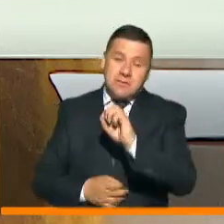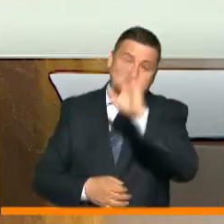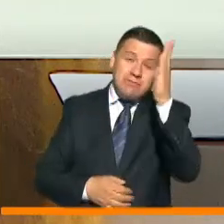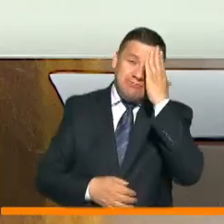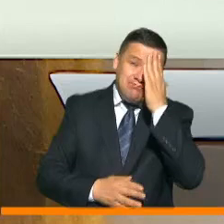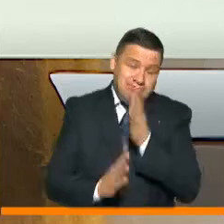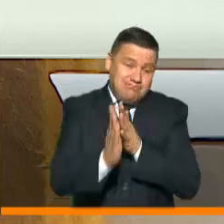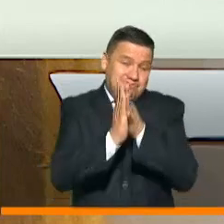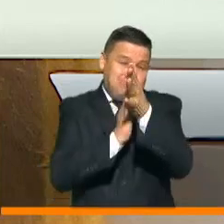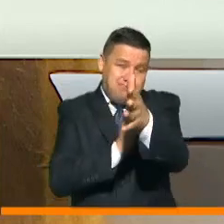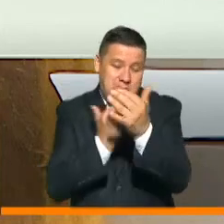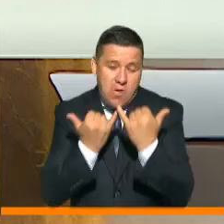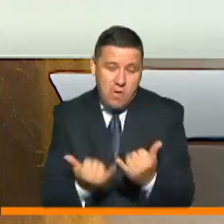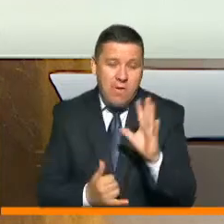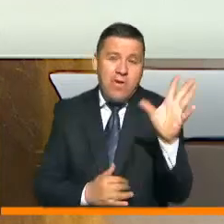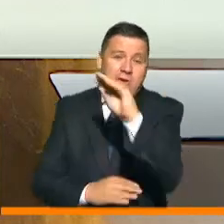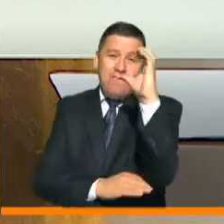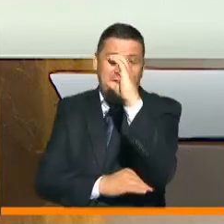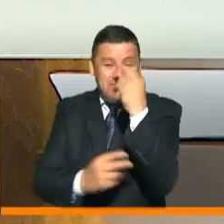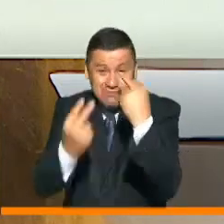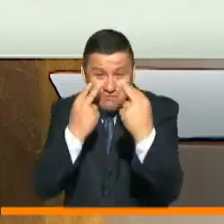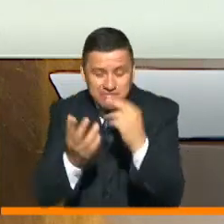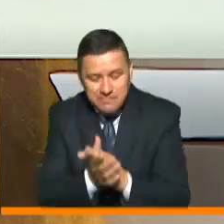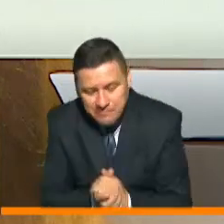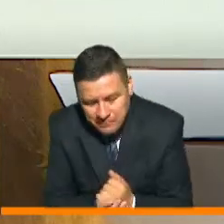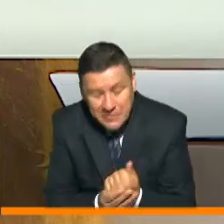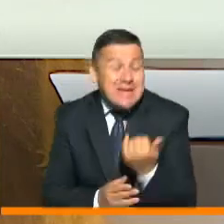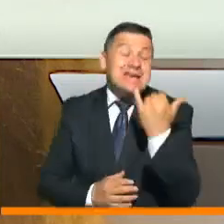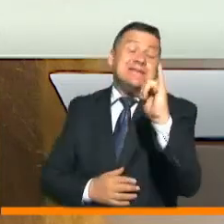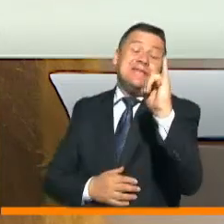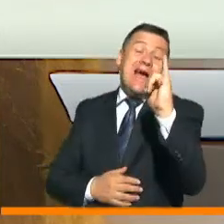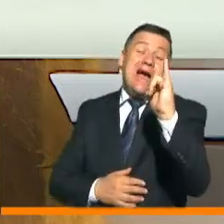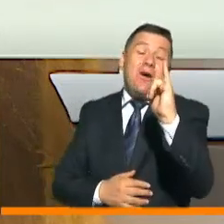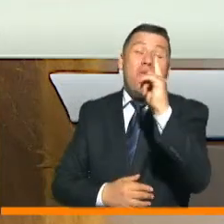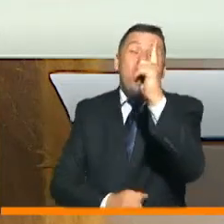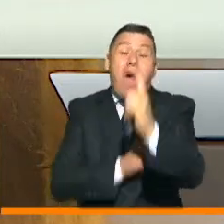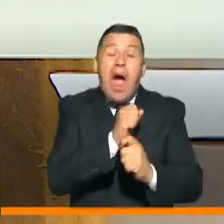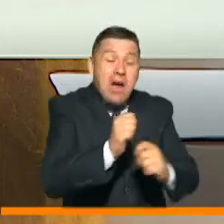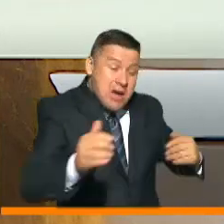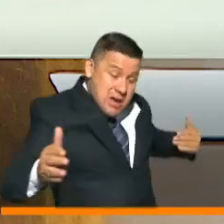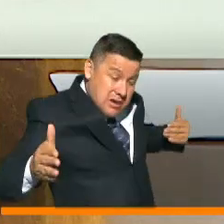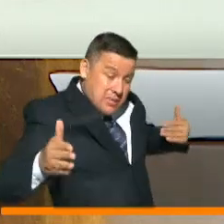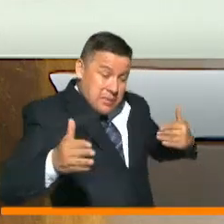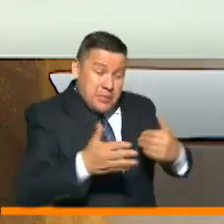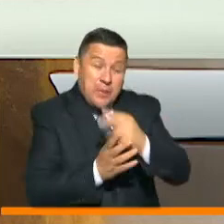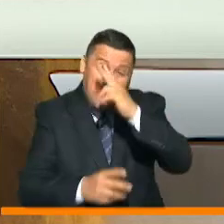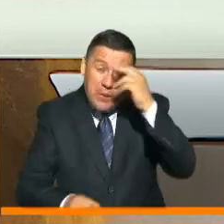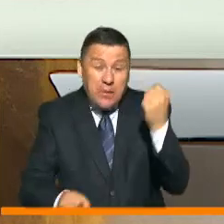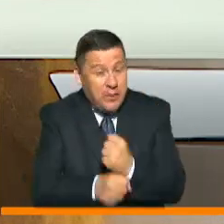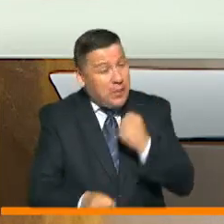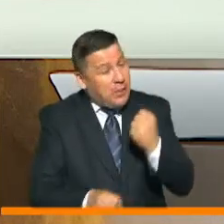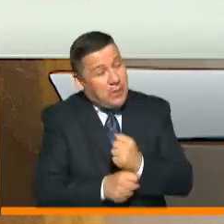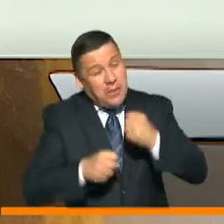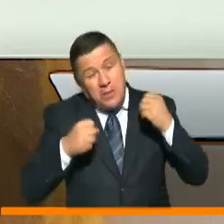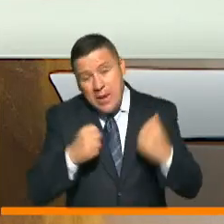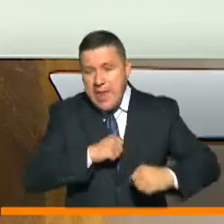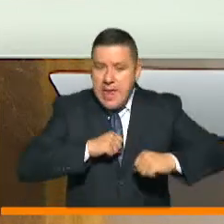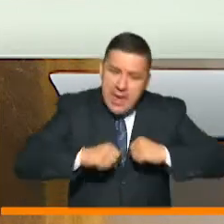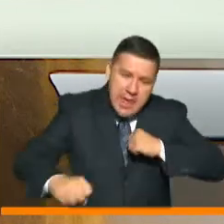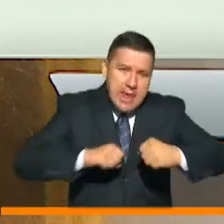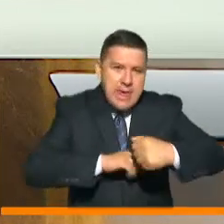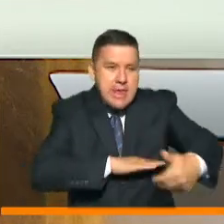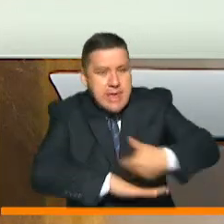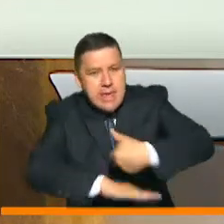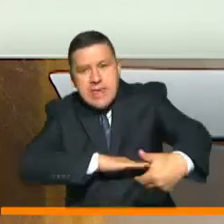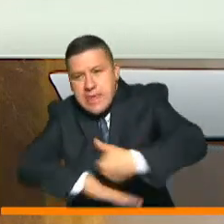Claramente el mensaje que yo quiero transmitirle a toda la familia colombiana es que llevamos más de un año, ha sido un año intenso, largo, además supremamente